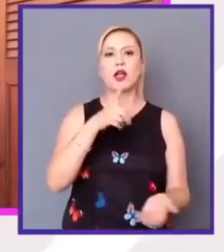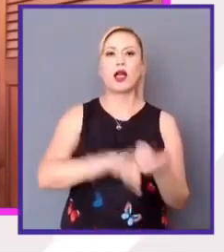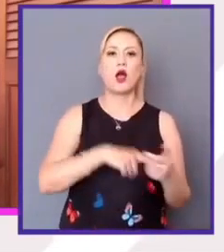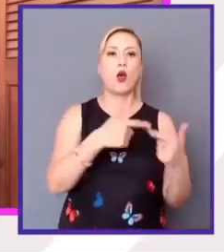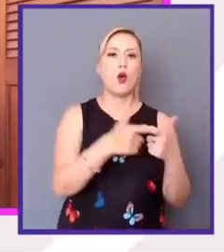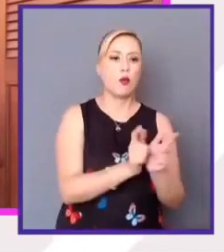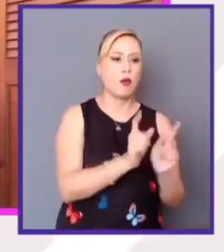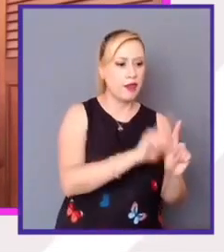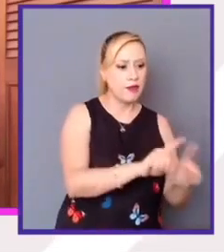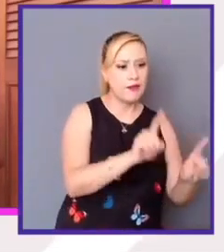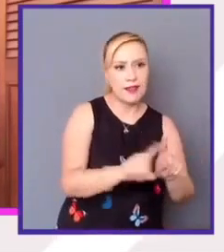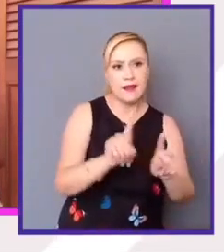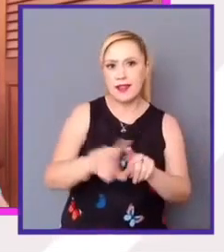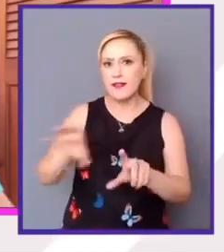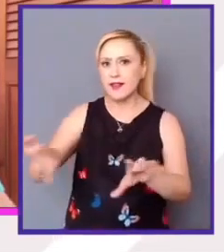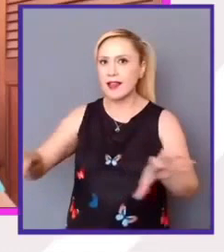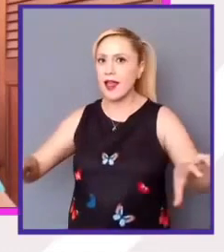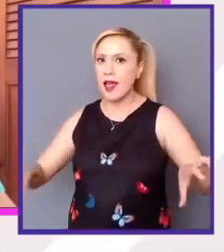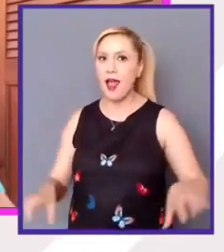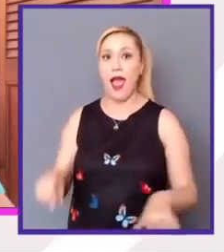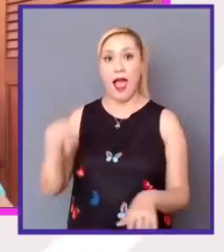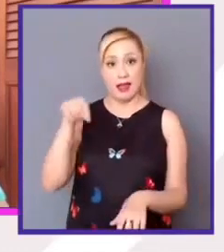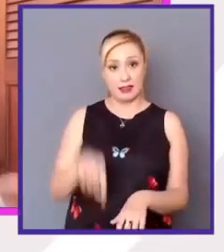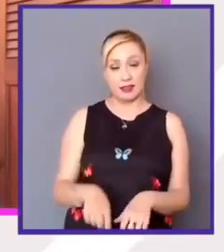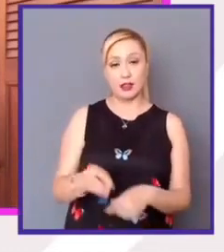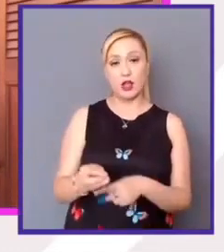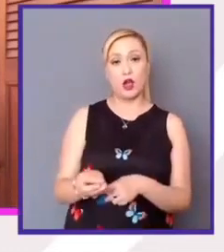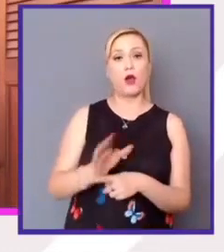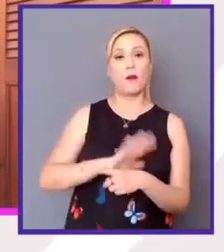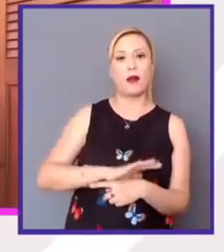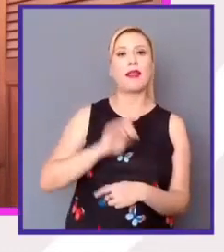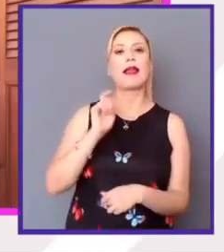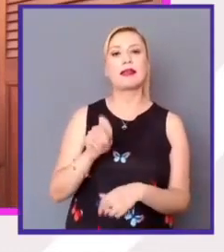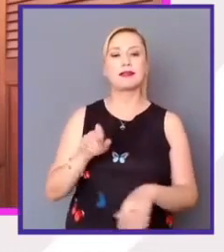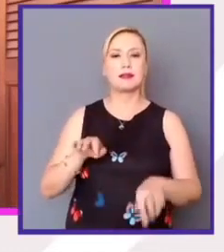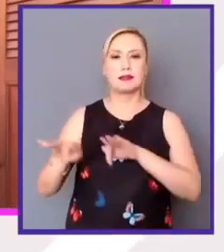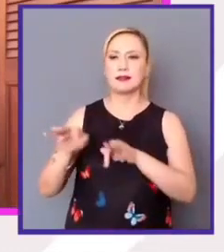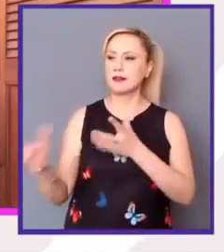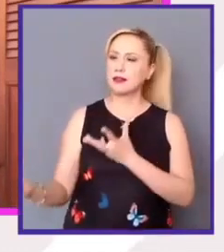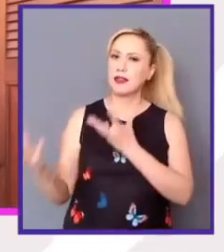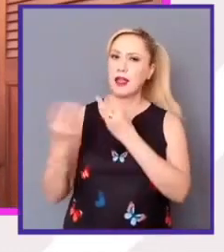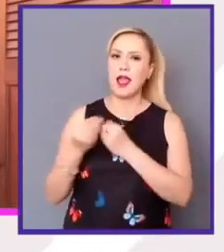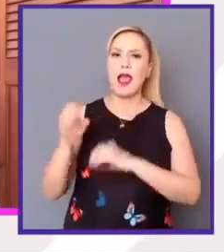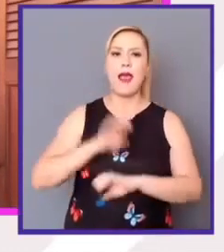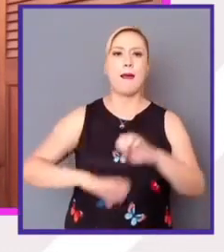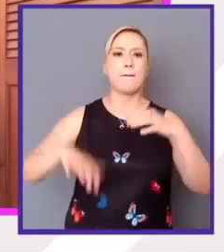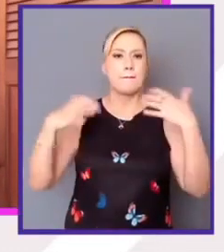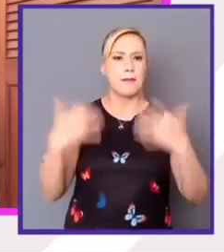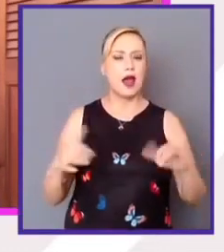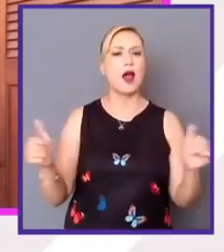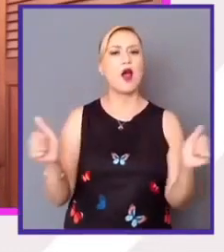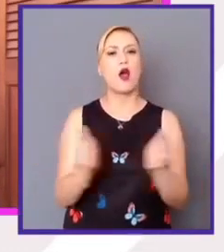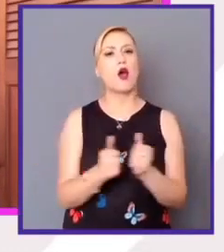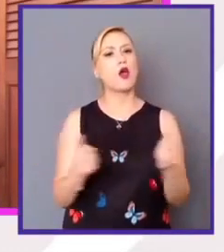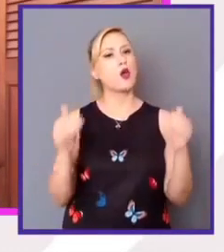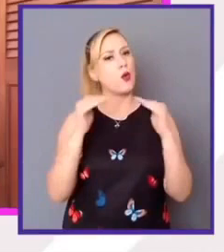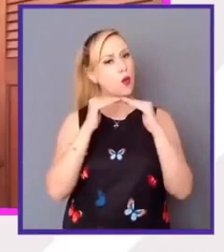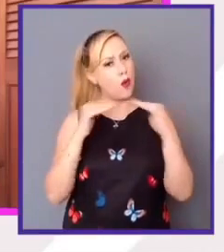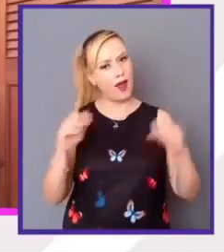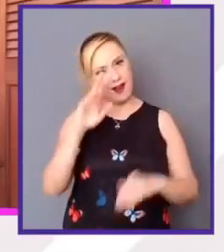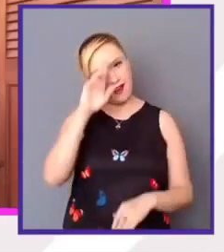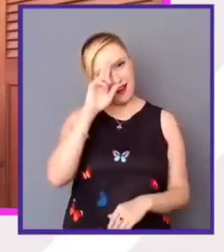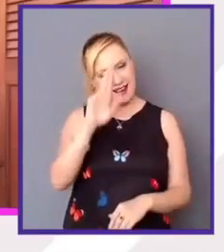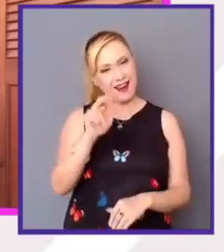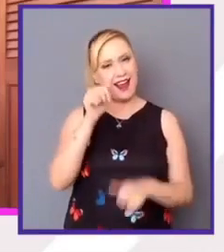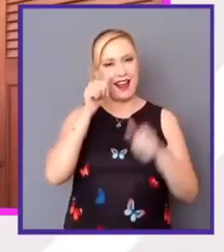tenemos en el Consejo, lo que hacemos desde el Consejo, es justo trabajar en colaboración con las empresas a través del Gran Acuerdo por el Trato Igualitario, que es nuestra